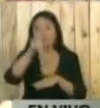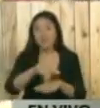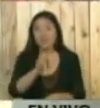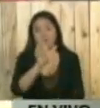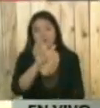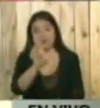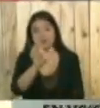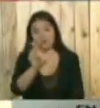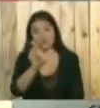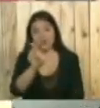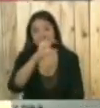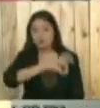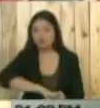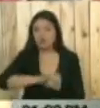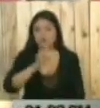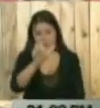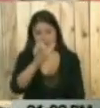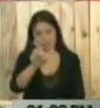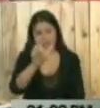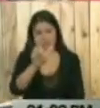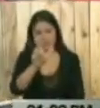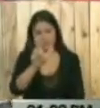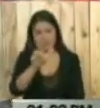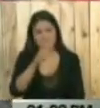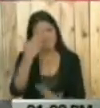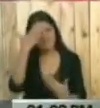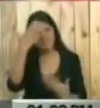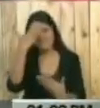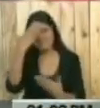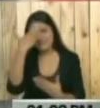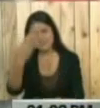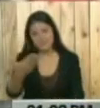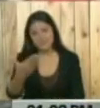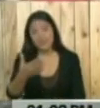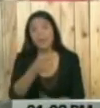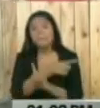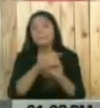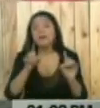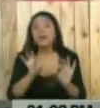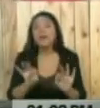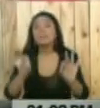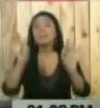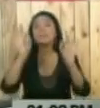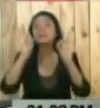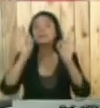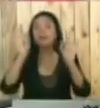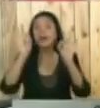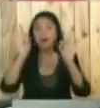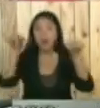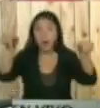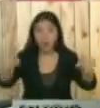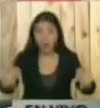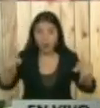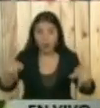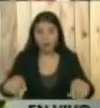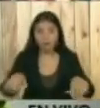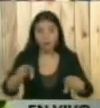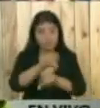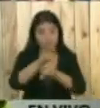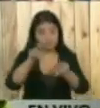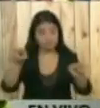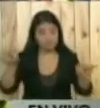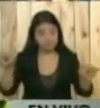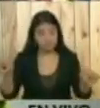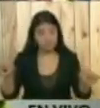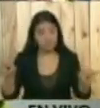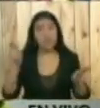Partido Socialista Unido de Venezuela. Y en especial, hoy quiero, y que nadie,